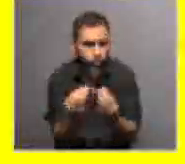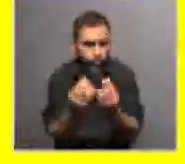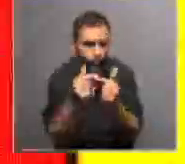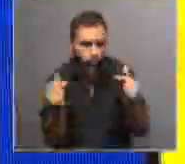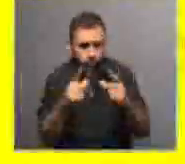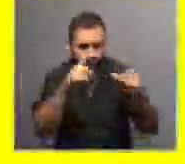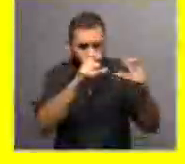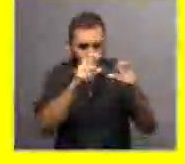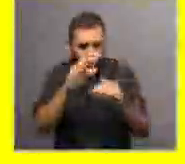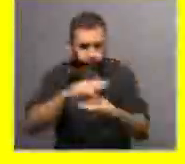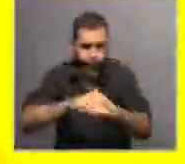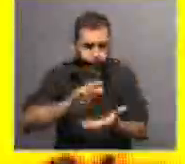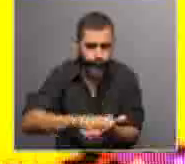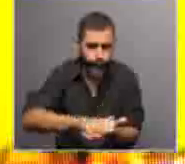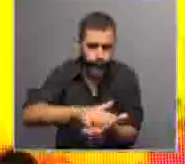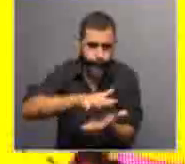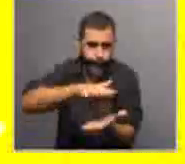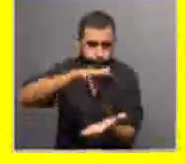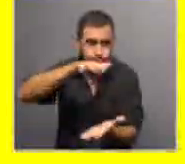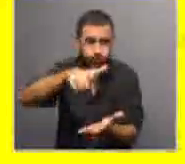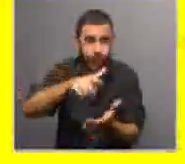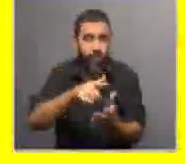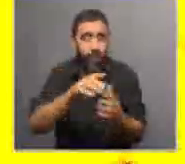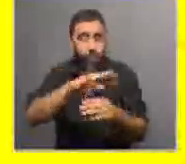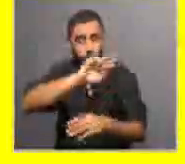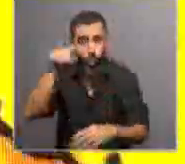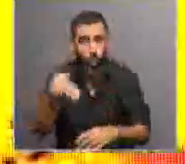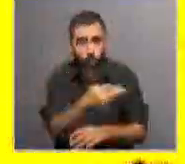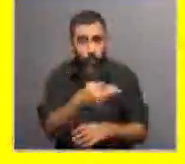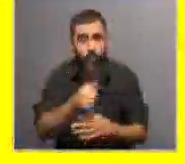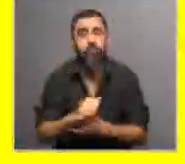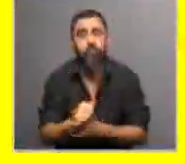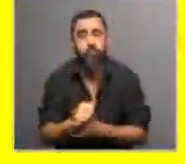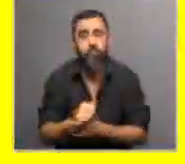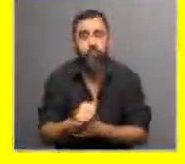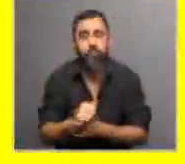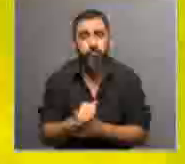documentos fotográficos en su página, que es